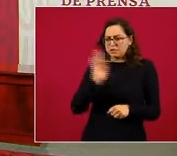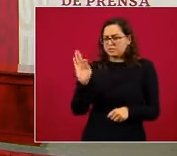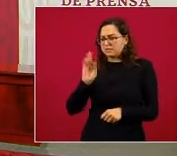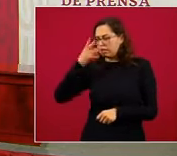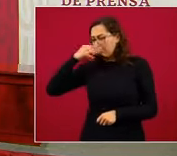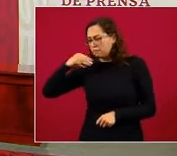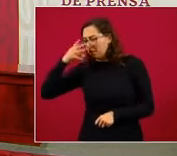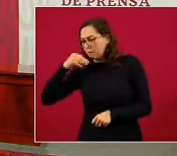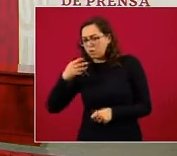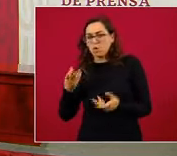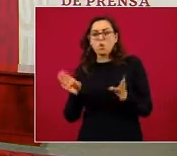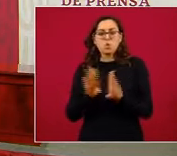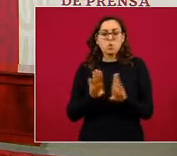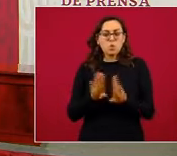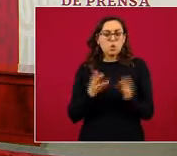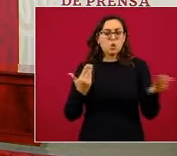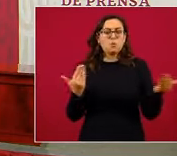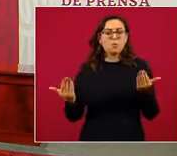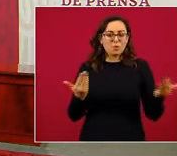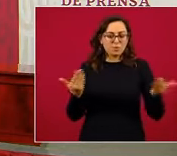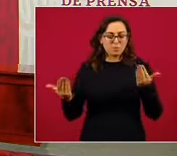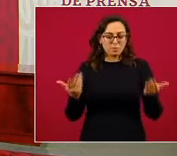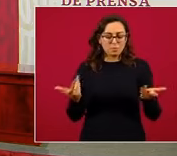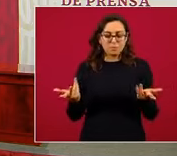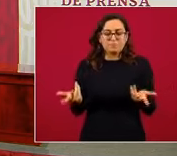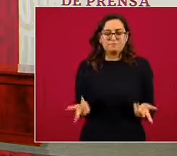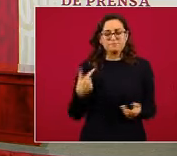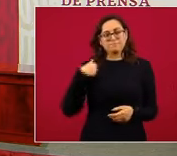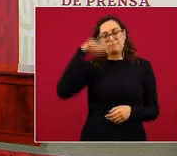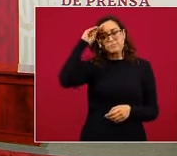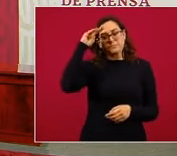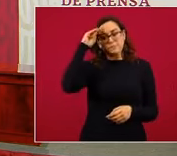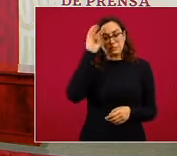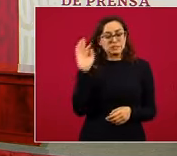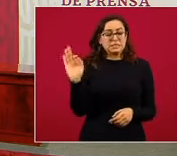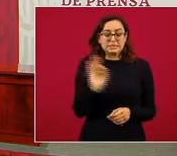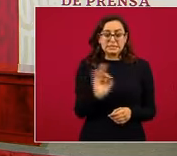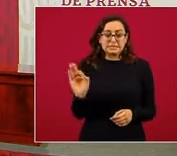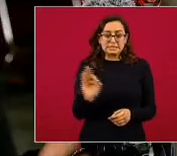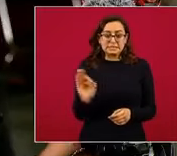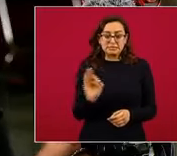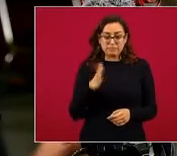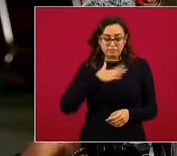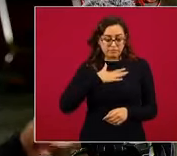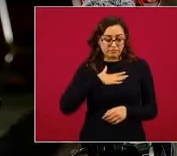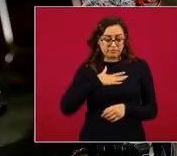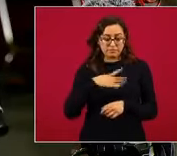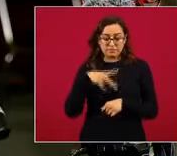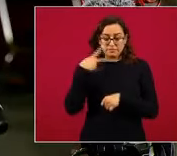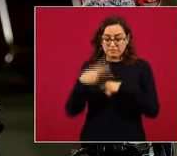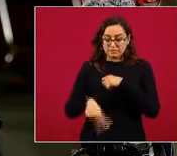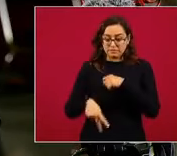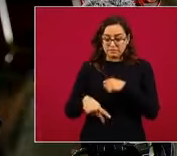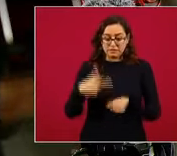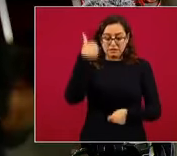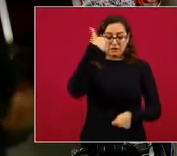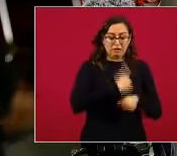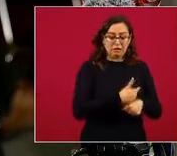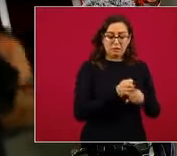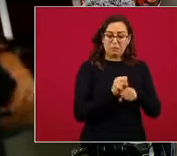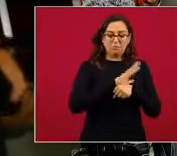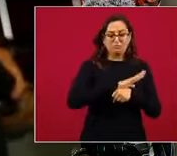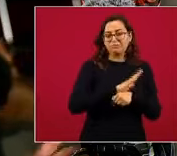qué pasa con estas faringitis, etcétera? Me hace pensar que pudiera estar en riesgo de ser subdiagnosticado